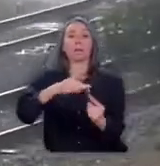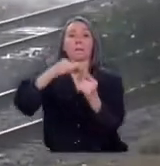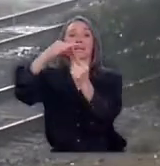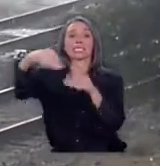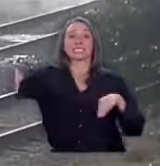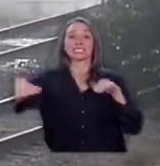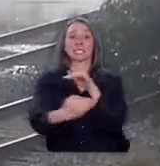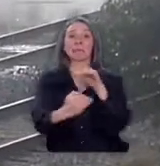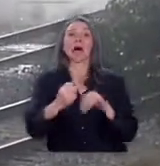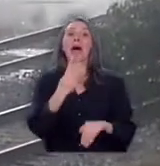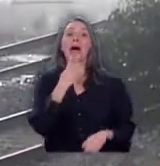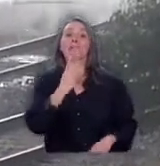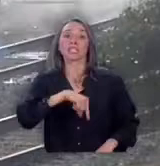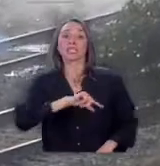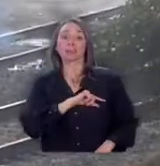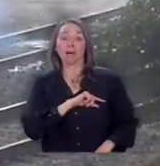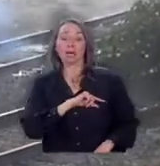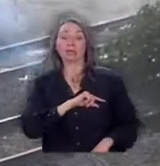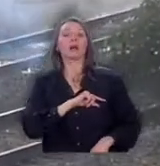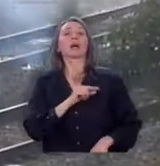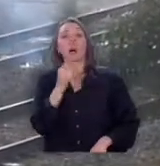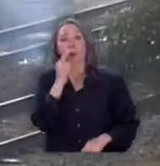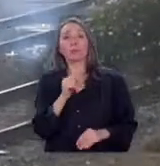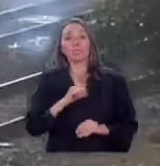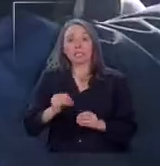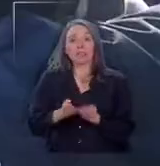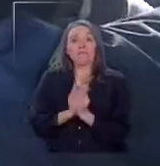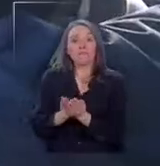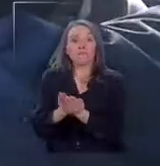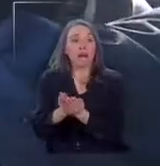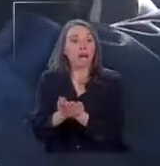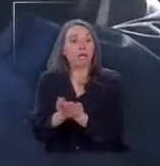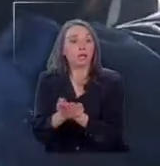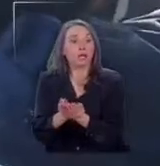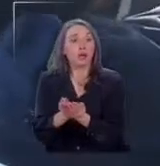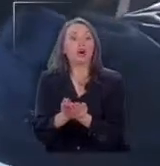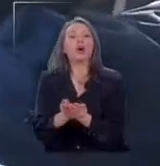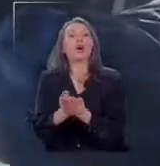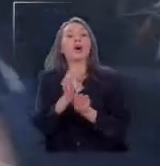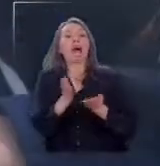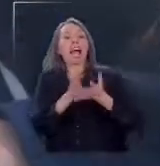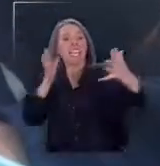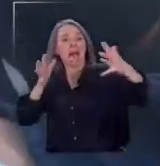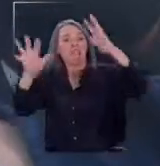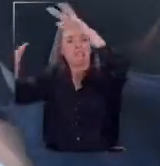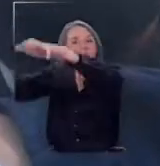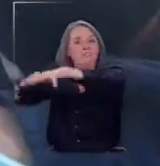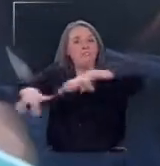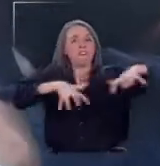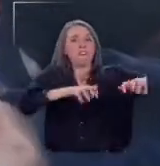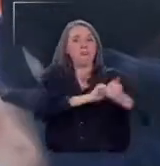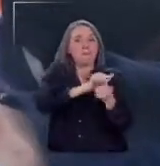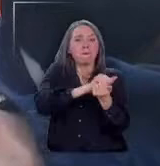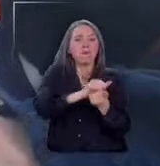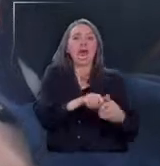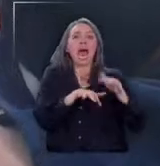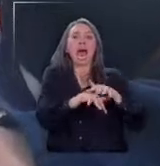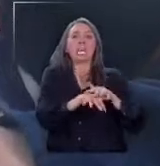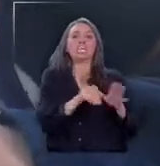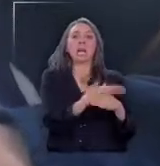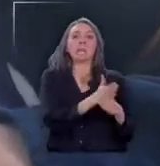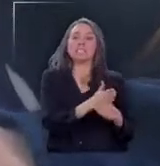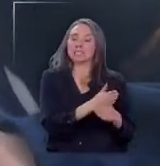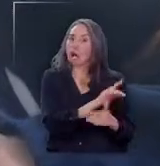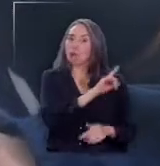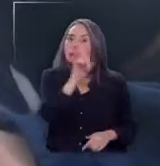Avenida España seguir pescando Arrasando para harina y aceite y eso es imposible y lo que estamos viviendo nosotros en estos momento